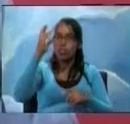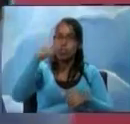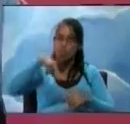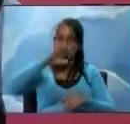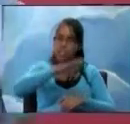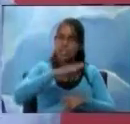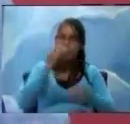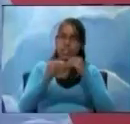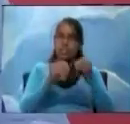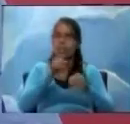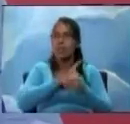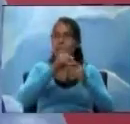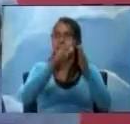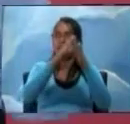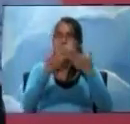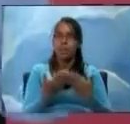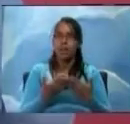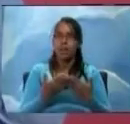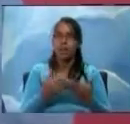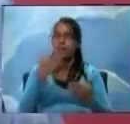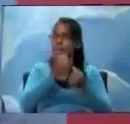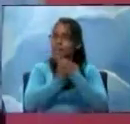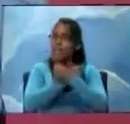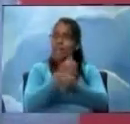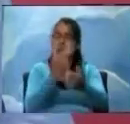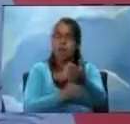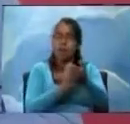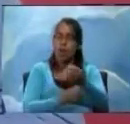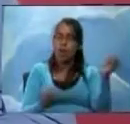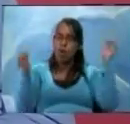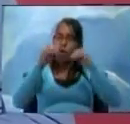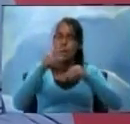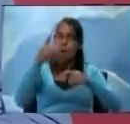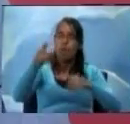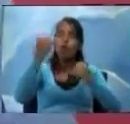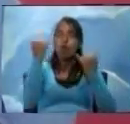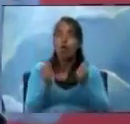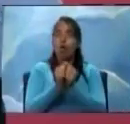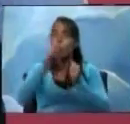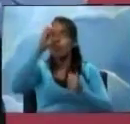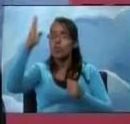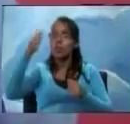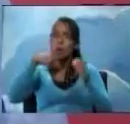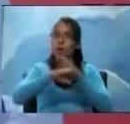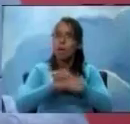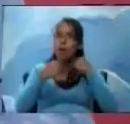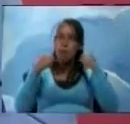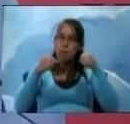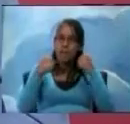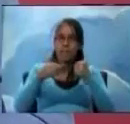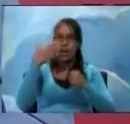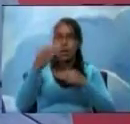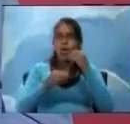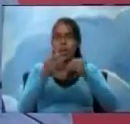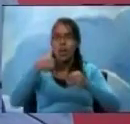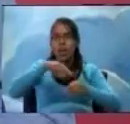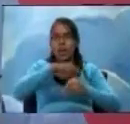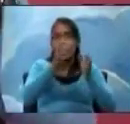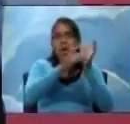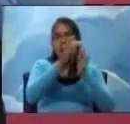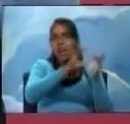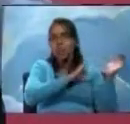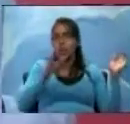está haciendo a través de su palabra. Querido hermano, pongámonos a cuenta con Dios. Vamos a practicar lo que hizo nuestro